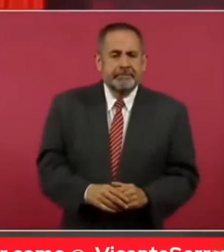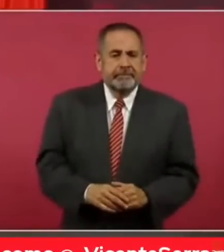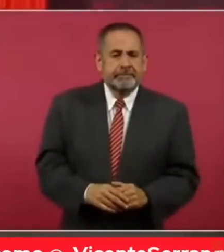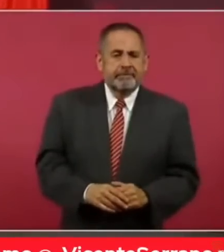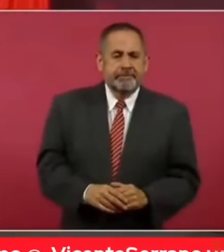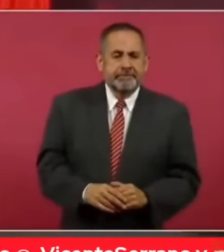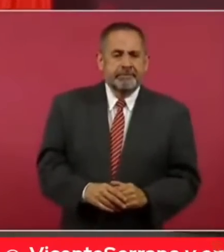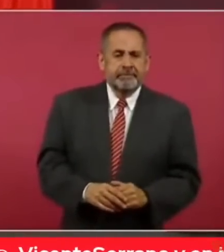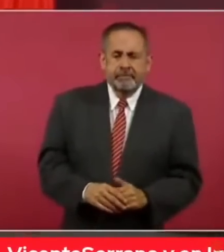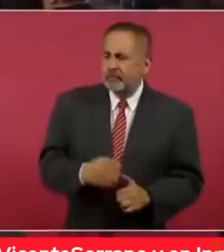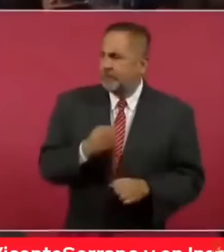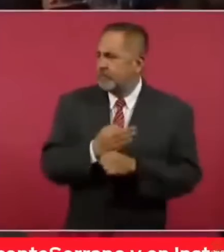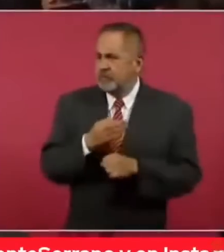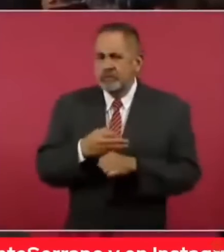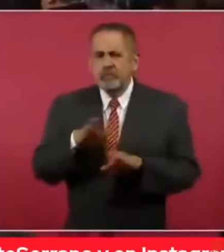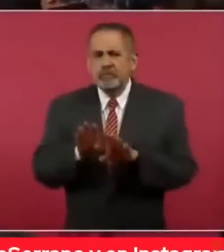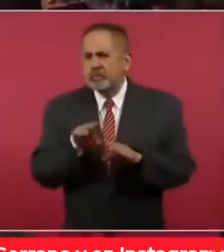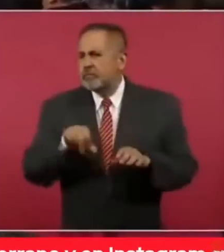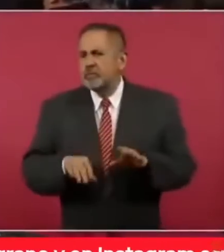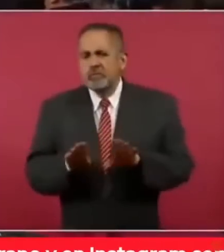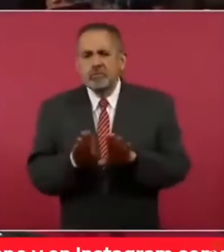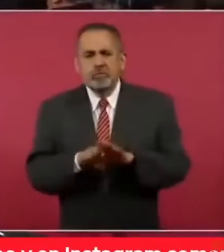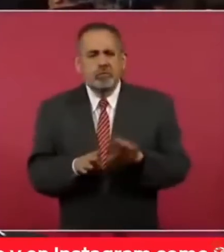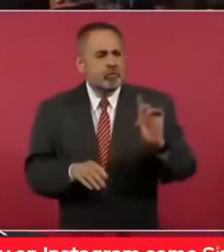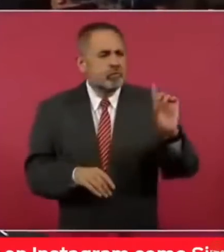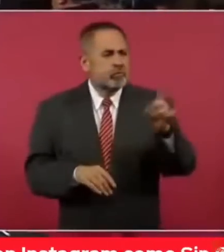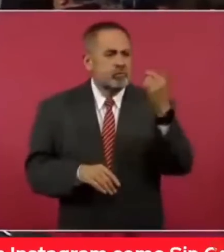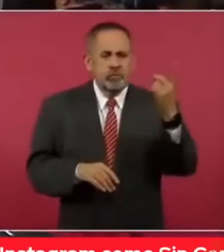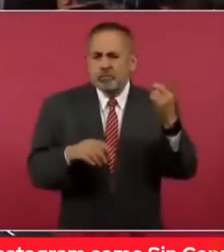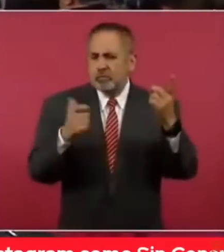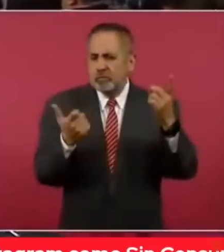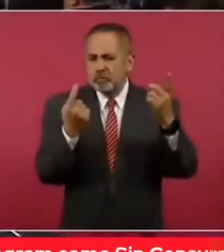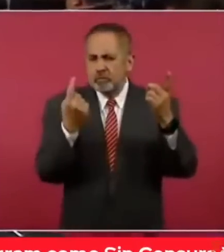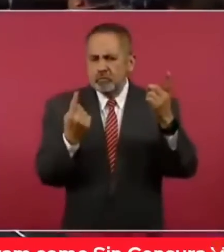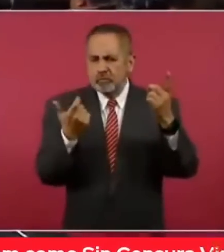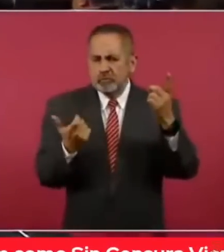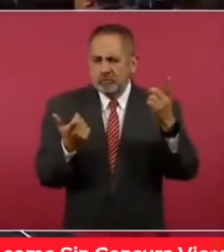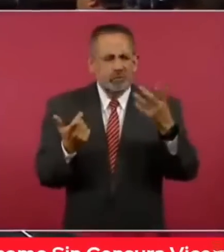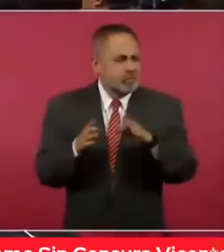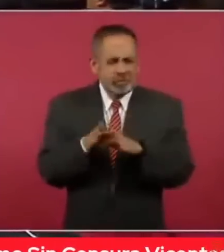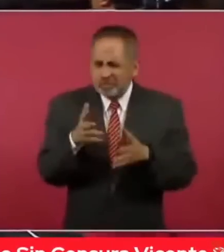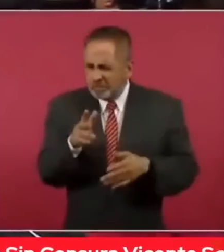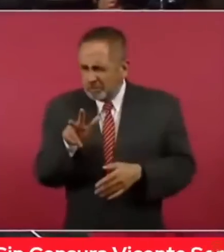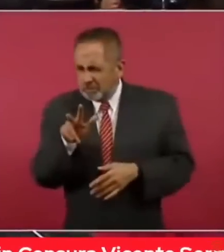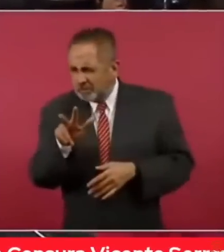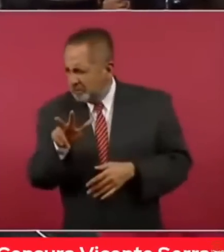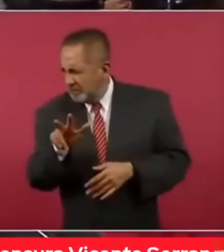no sé cómo esté ahora el peso, pero estaba como a 18.